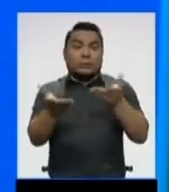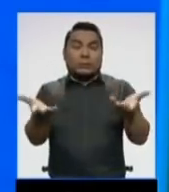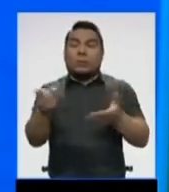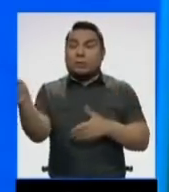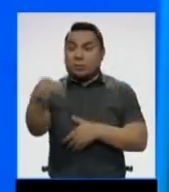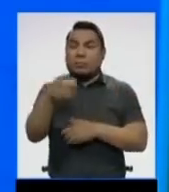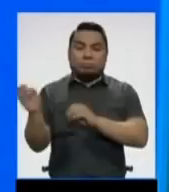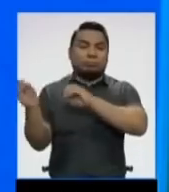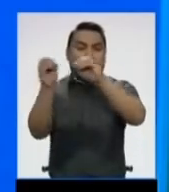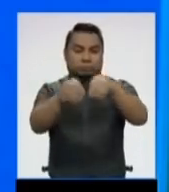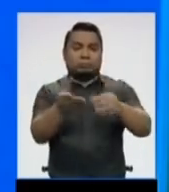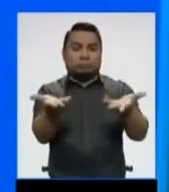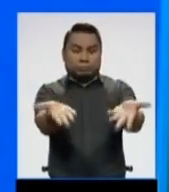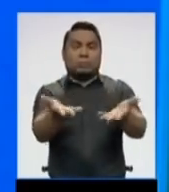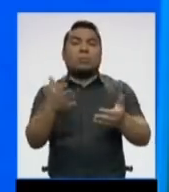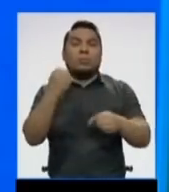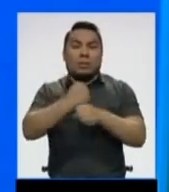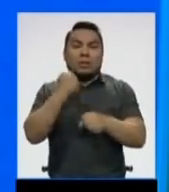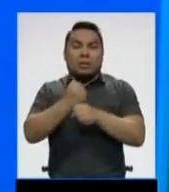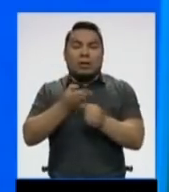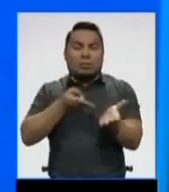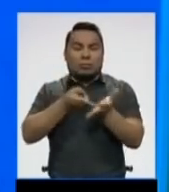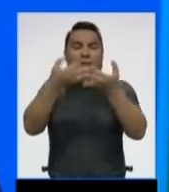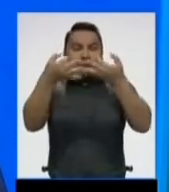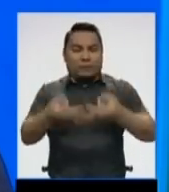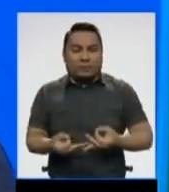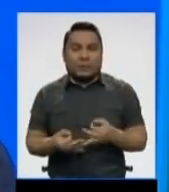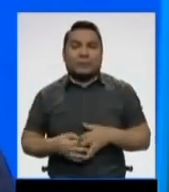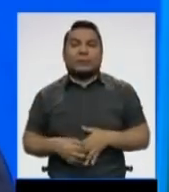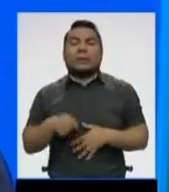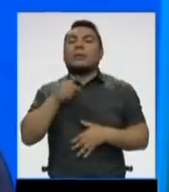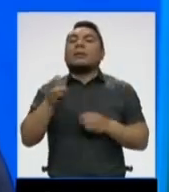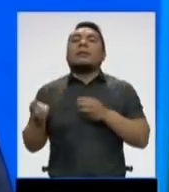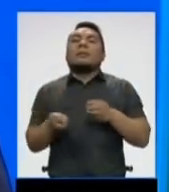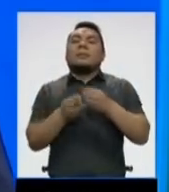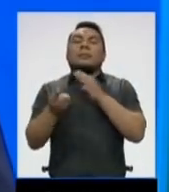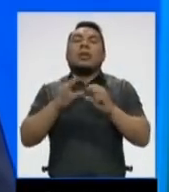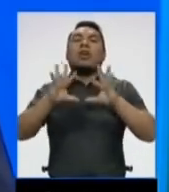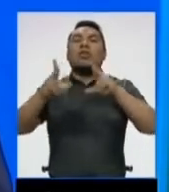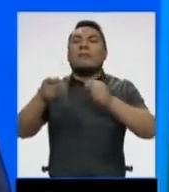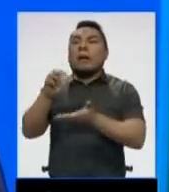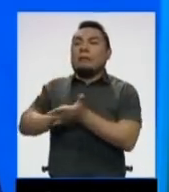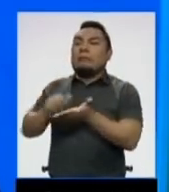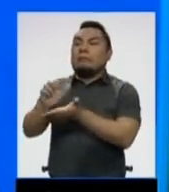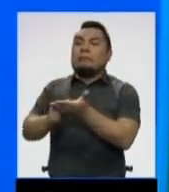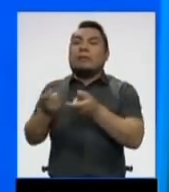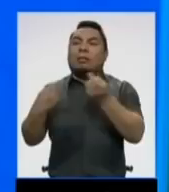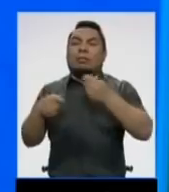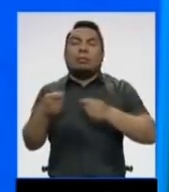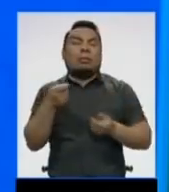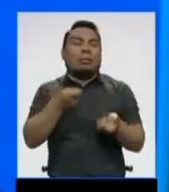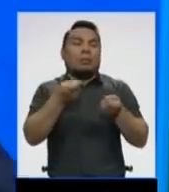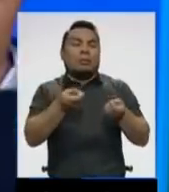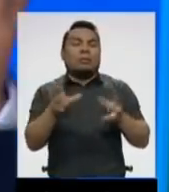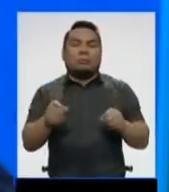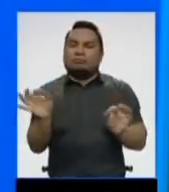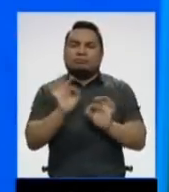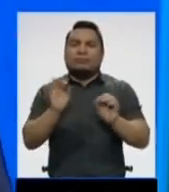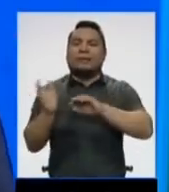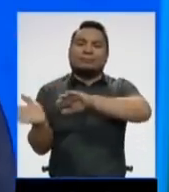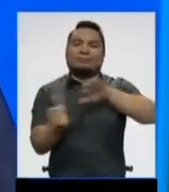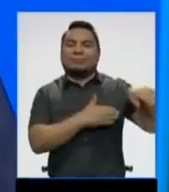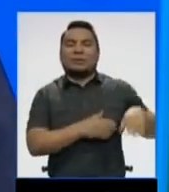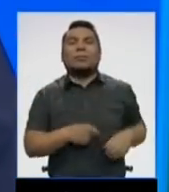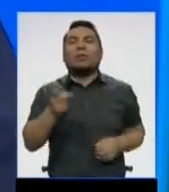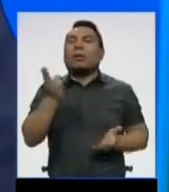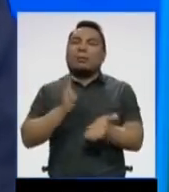ellos puedan trabajar formalmente. De esa manera vamos a evitar las mafias, porque de esta manera, si no, va a seguir continuando, va a ser